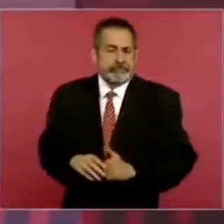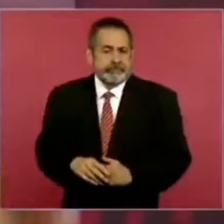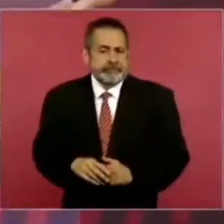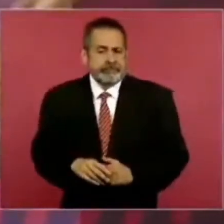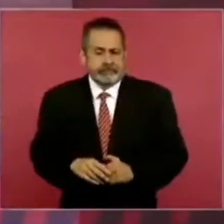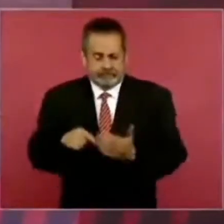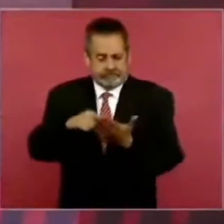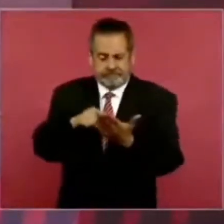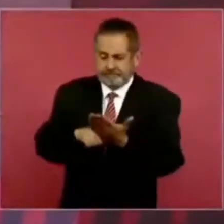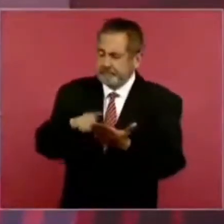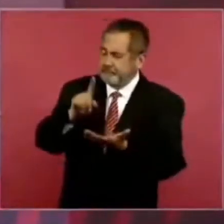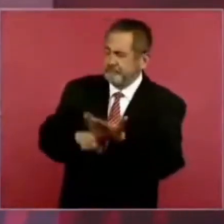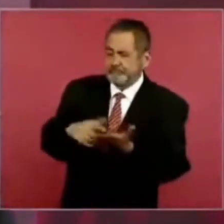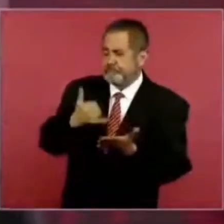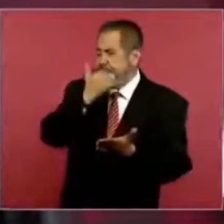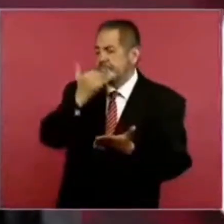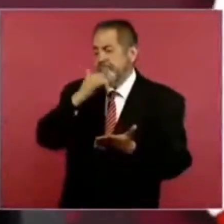estás manchado,